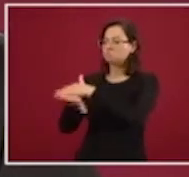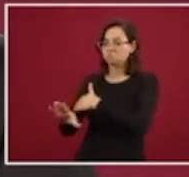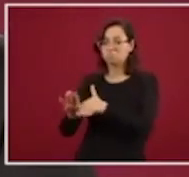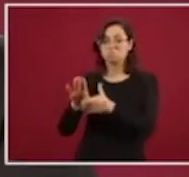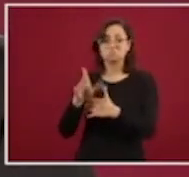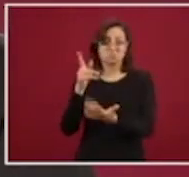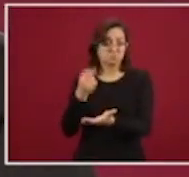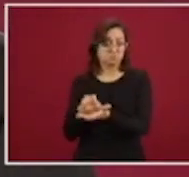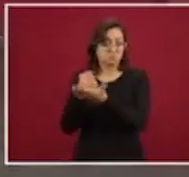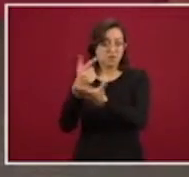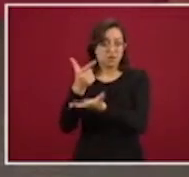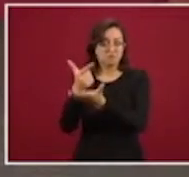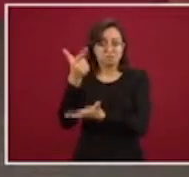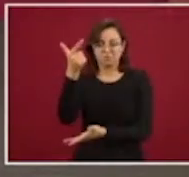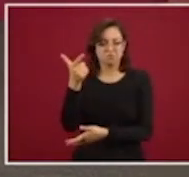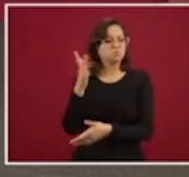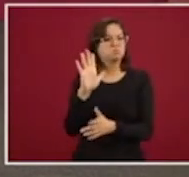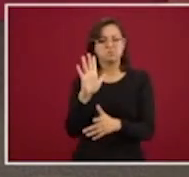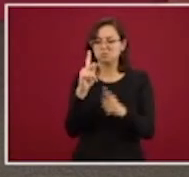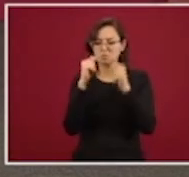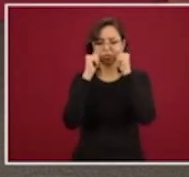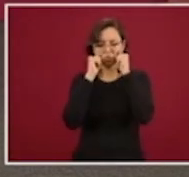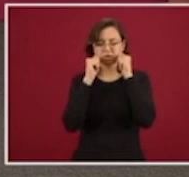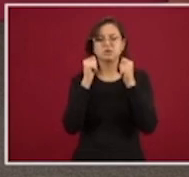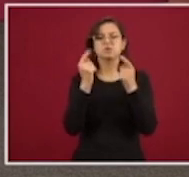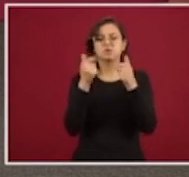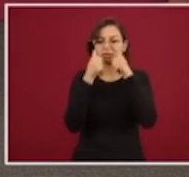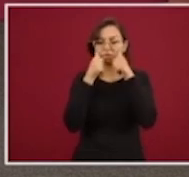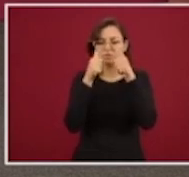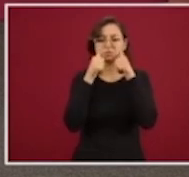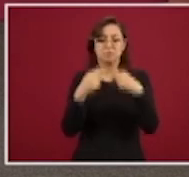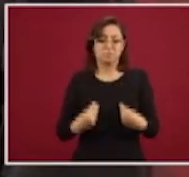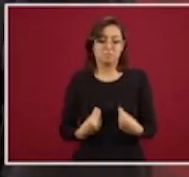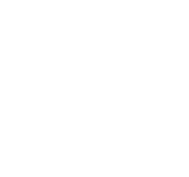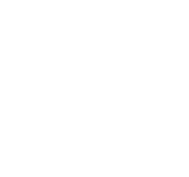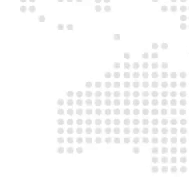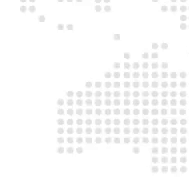terapia intensiva, a todos, y que salvemos vidas.